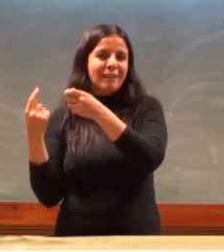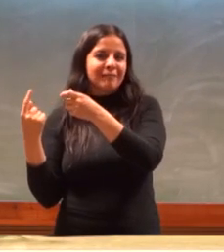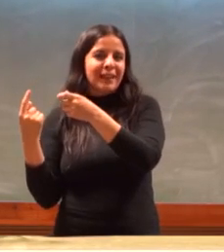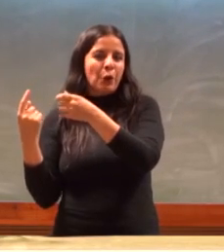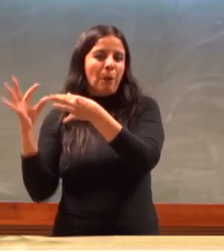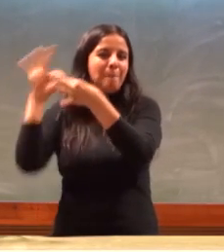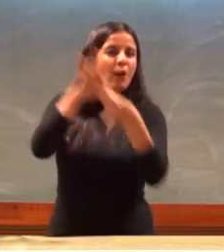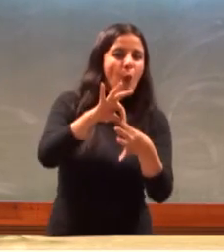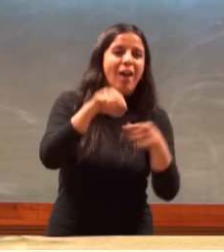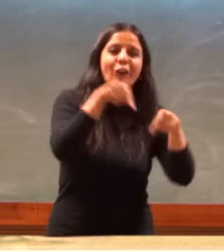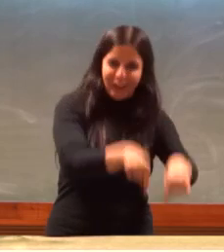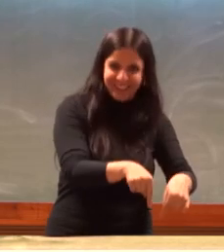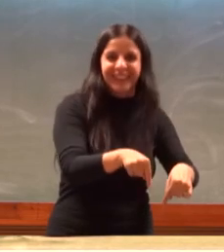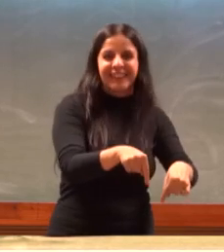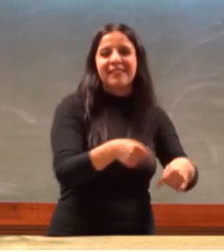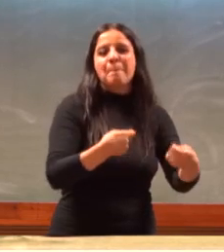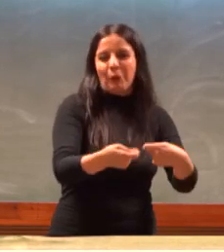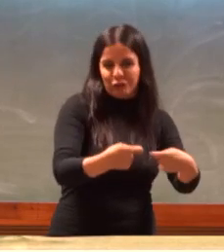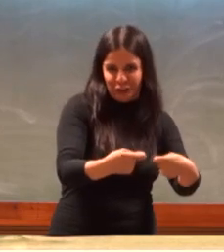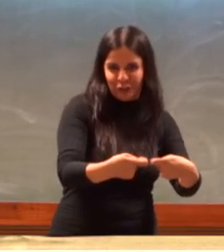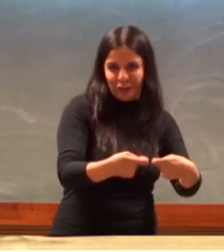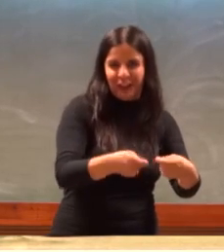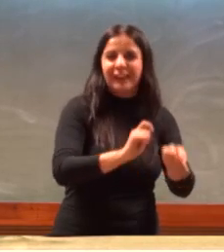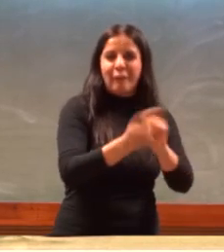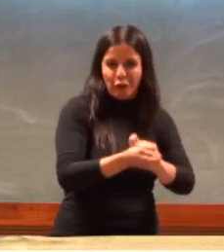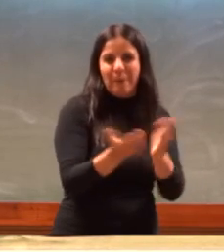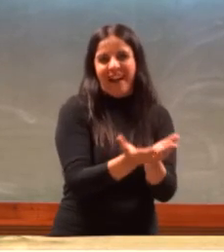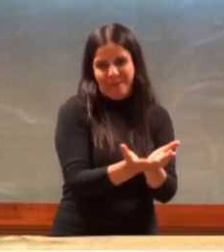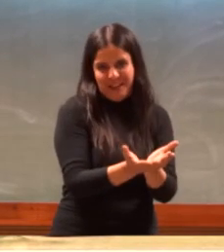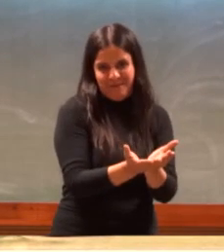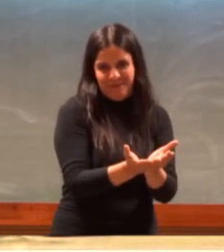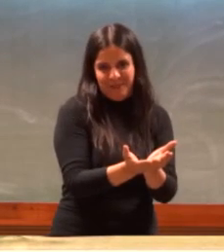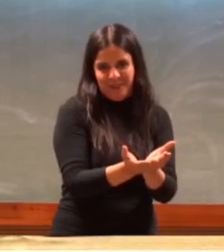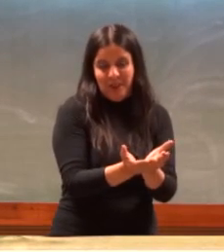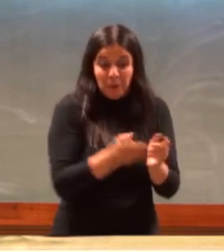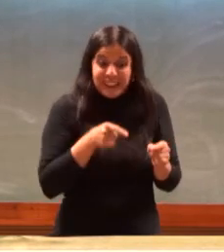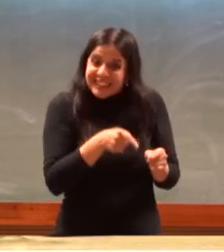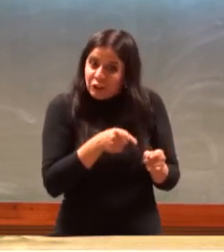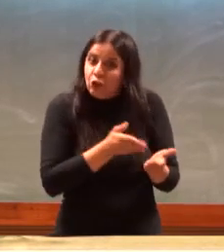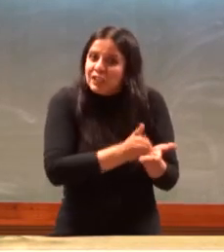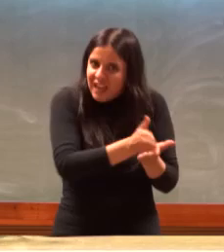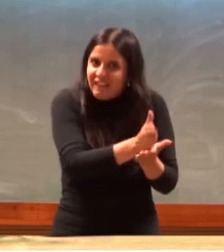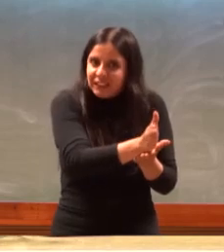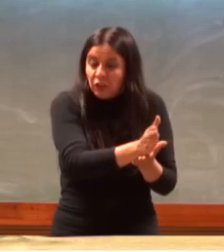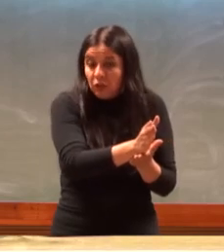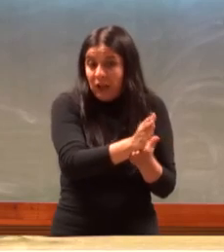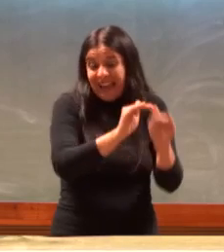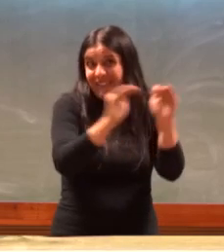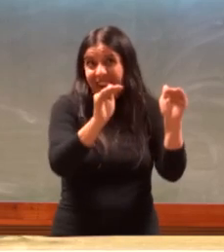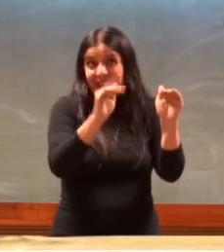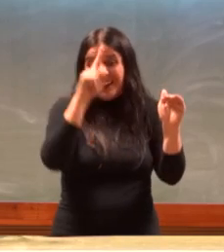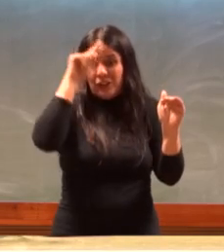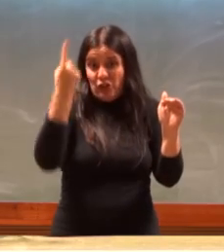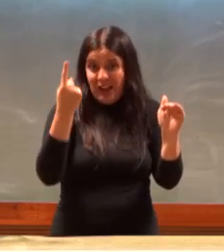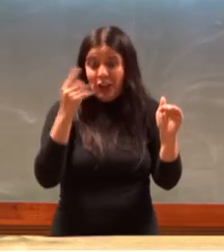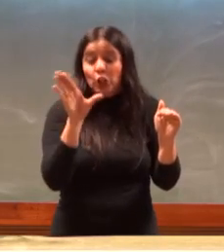porque en realidad los efectos que este proyecto tiene en caso de que se avance a nivel nacional y a nivel de todo el sistema